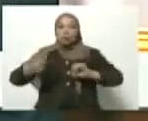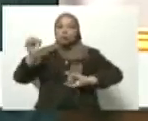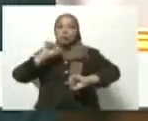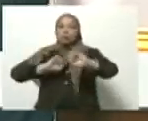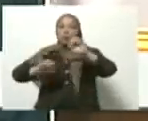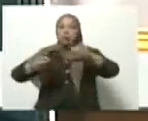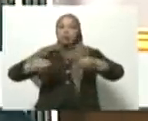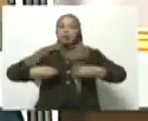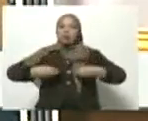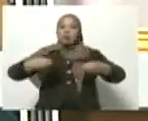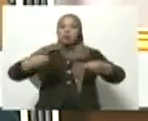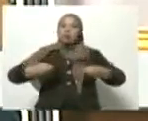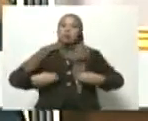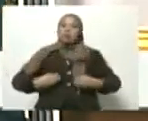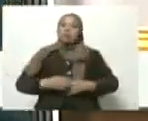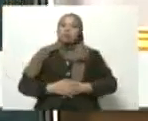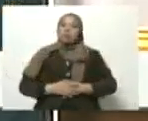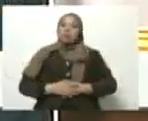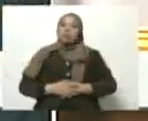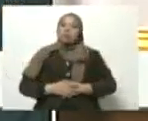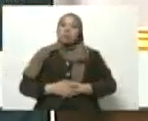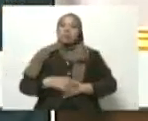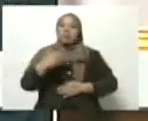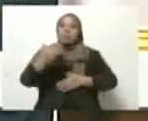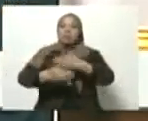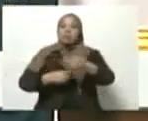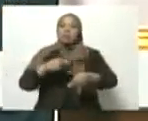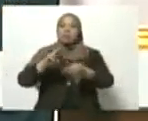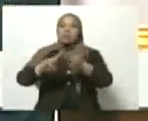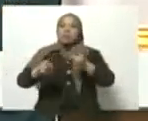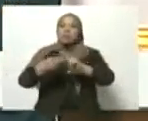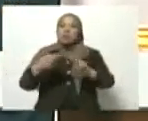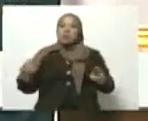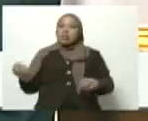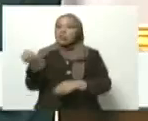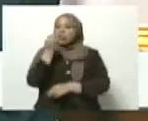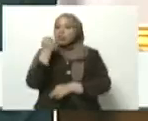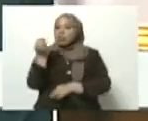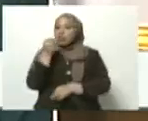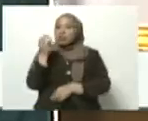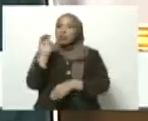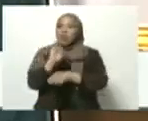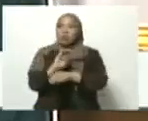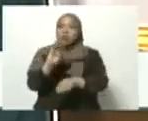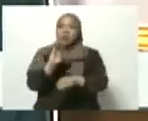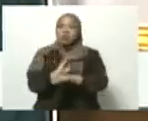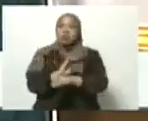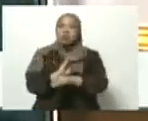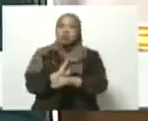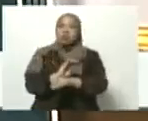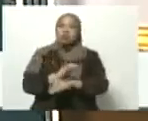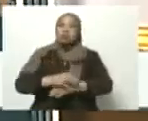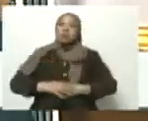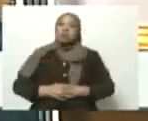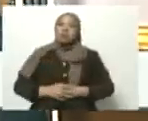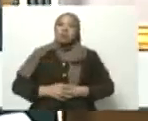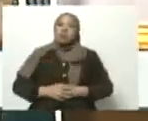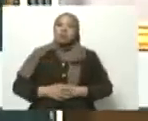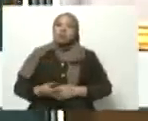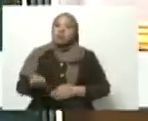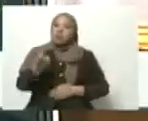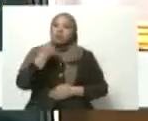vida de sus habitantes, contra el derecho a la paz, a la alimentación, a la seguridad, a las medicinas,